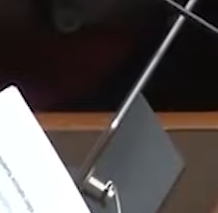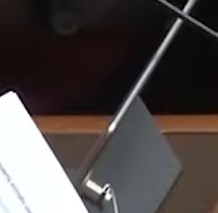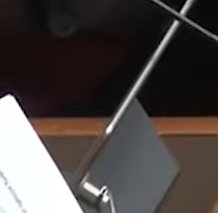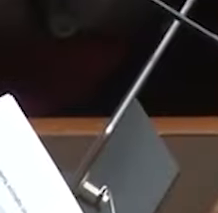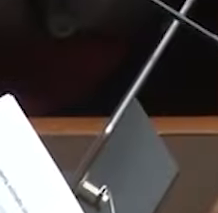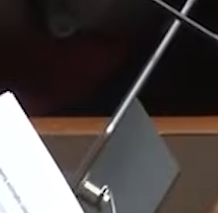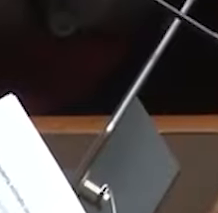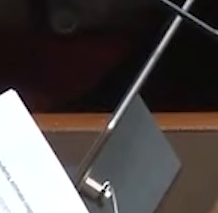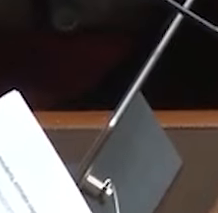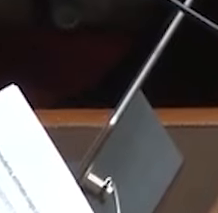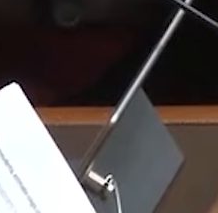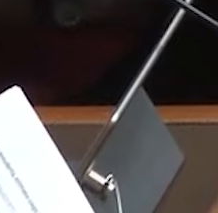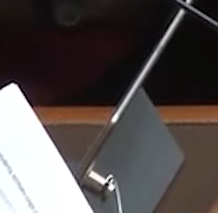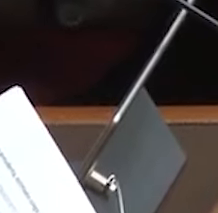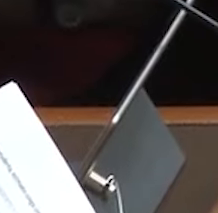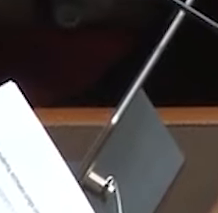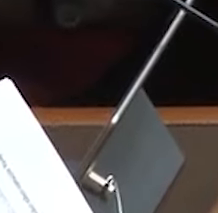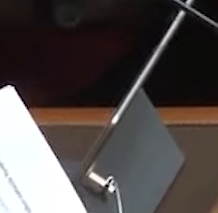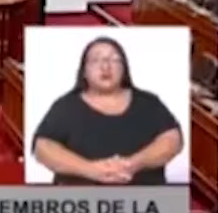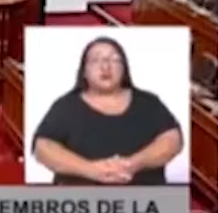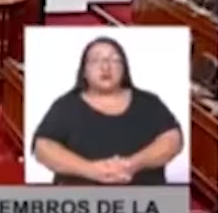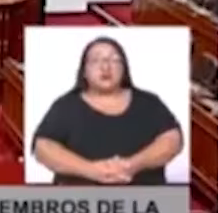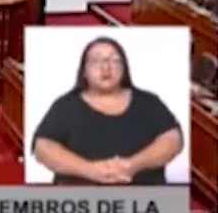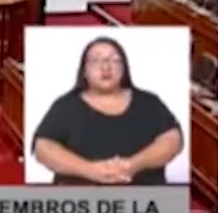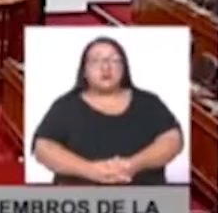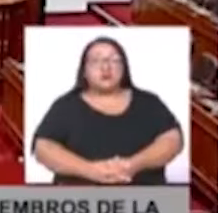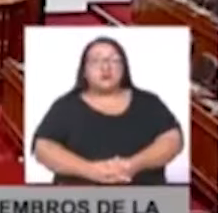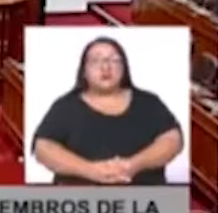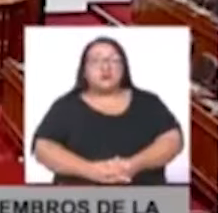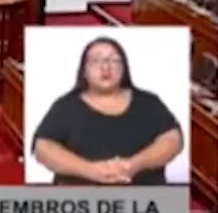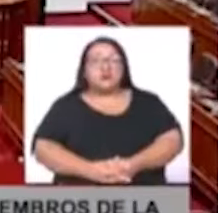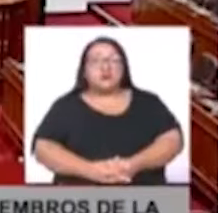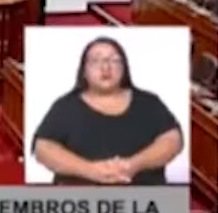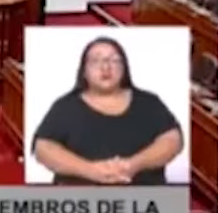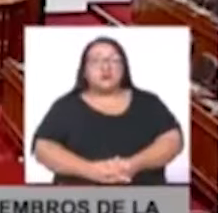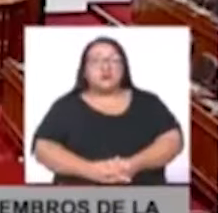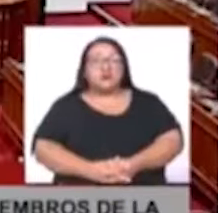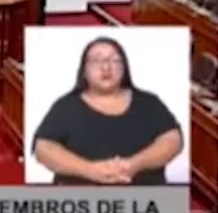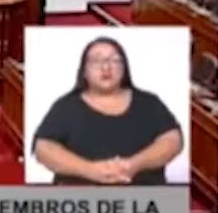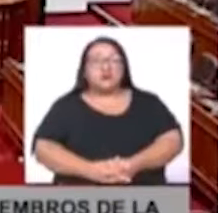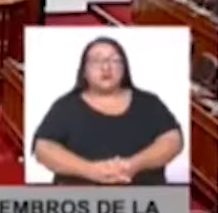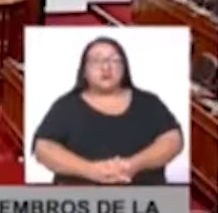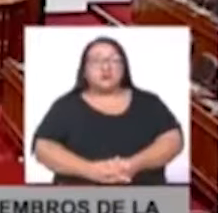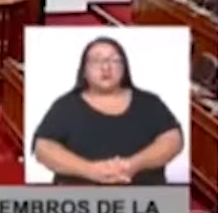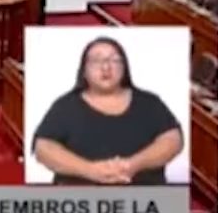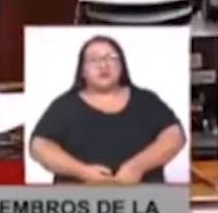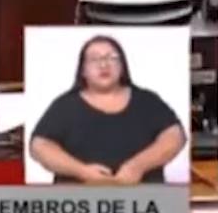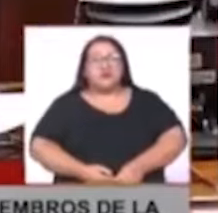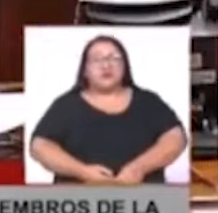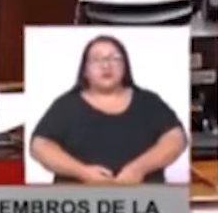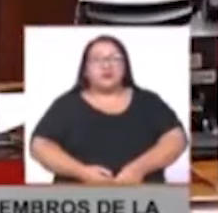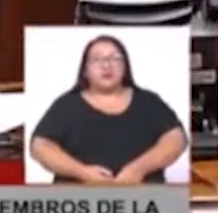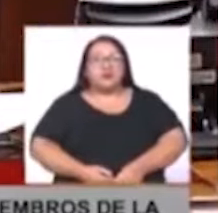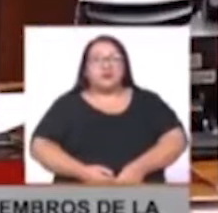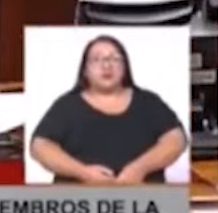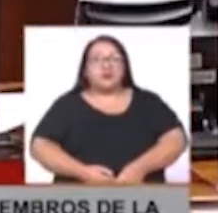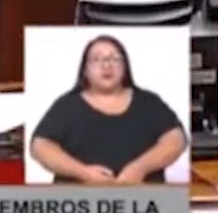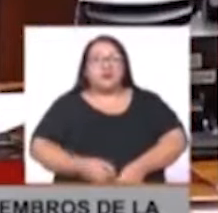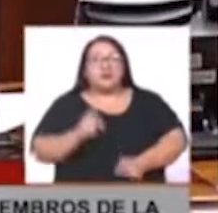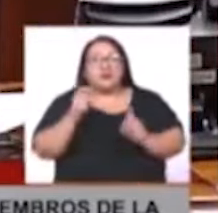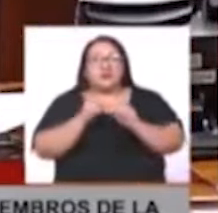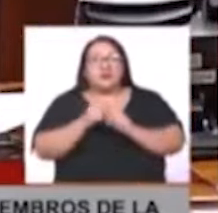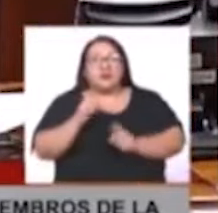A defenderse en los más diferentes ámbitos, dejando de lado las tareas más importantes que son lo que está ocurriendo en el